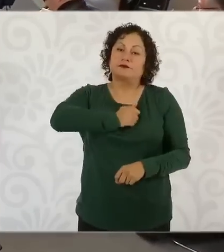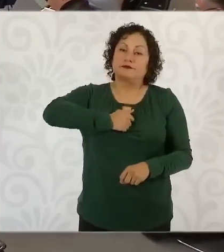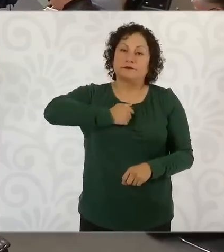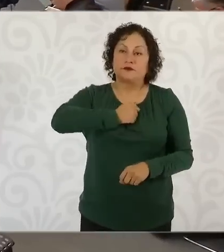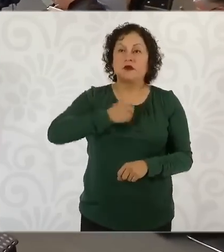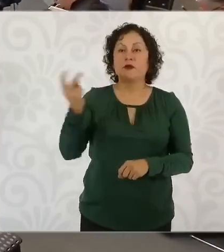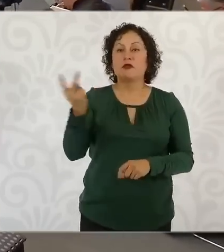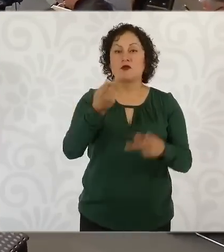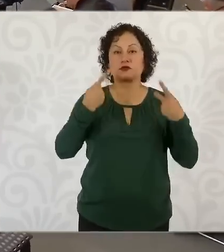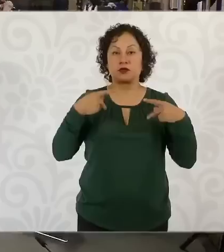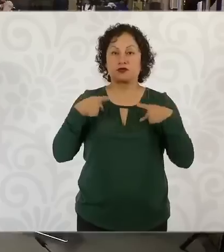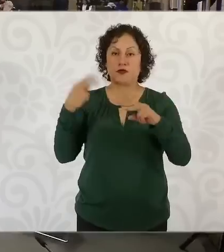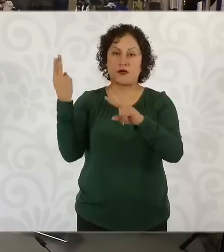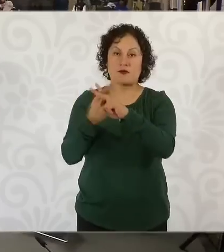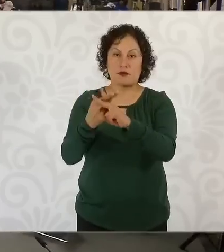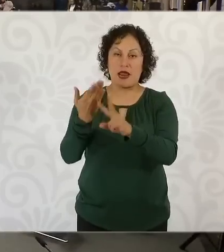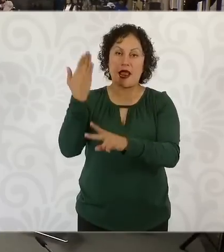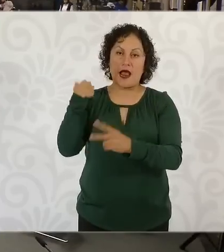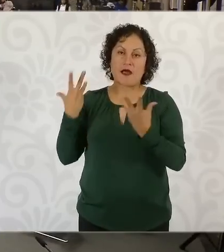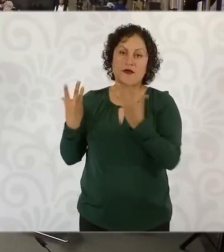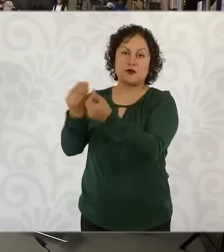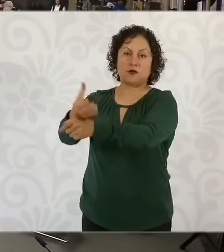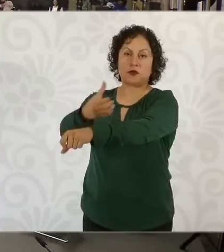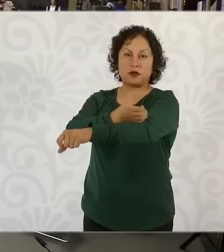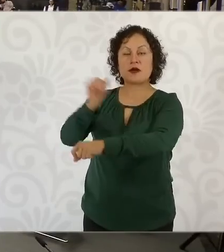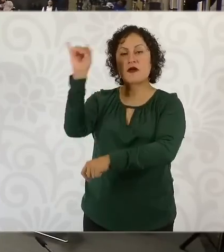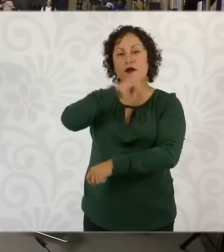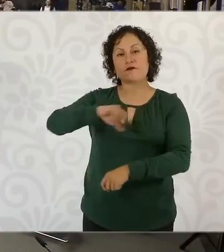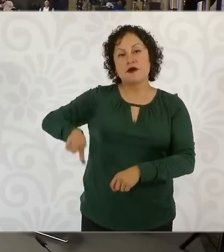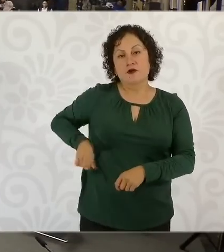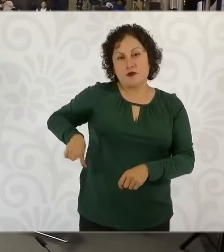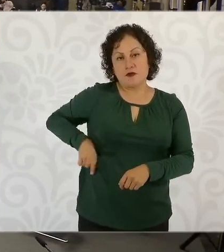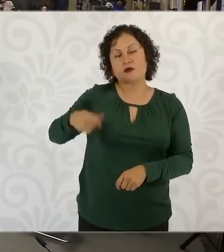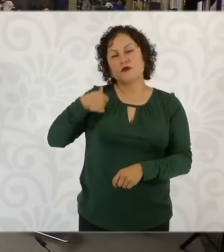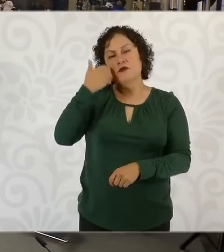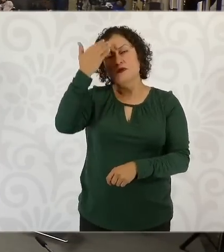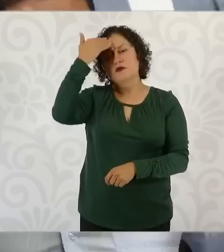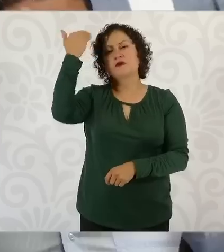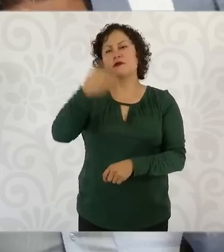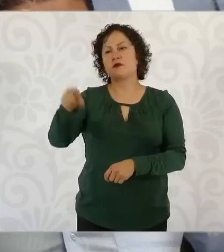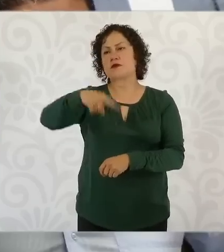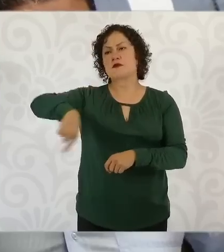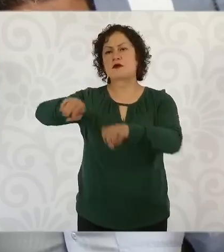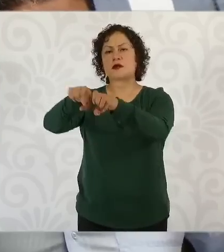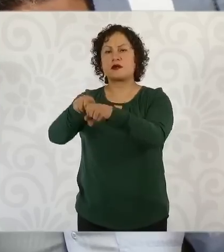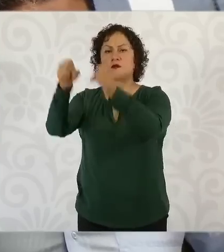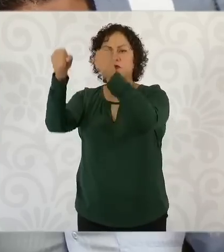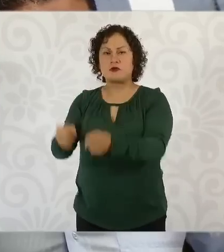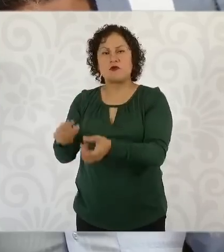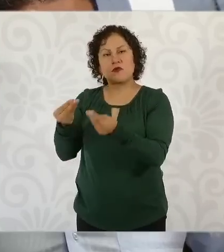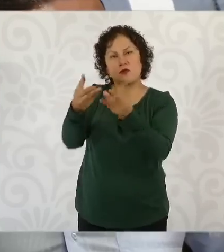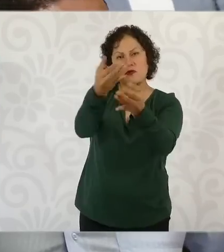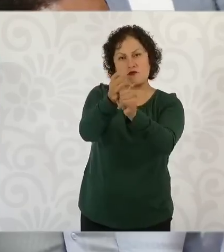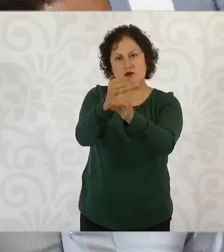Jefatura de Gobierno hace unos días de la Ciudad de México, saber cuáles son los avances que le ha compartido el gabinete y que se han compartido, por supuesto, en el gabinete